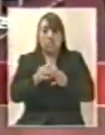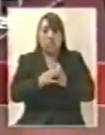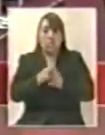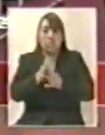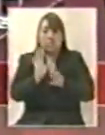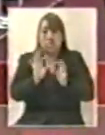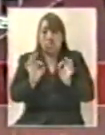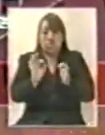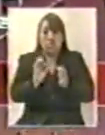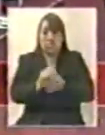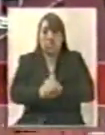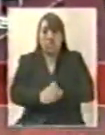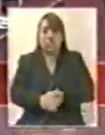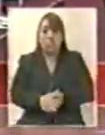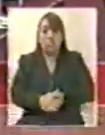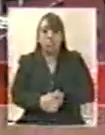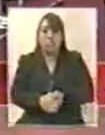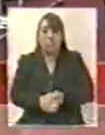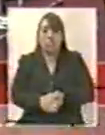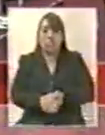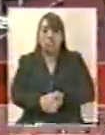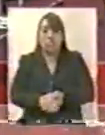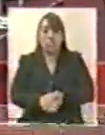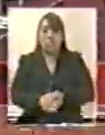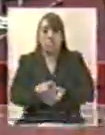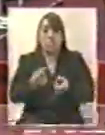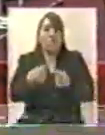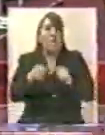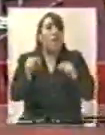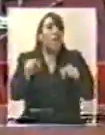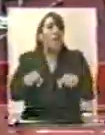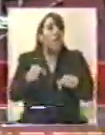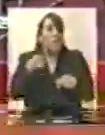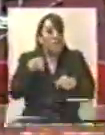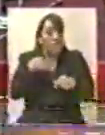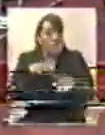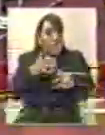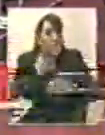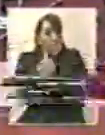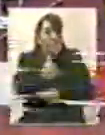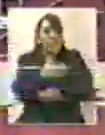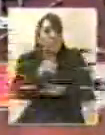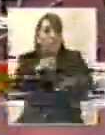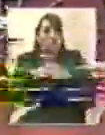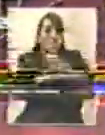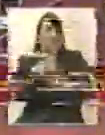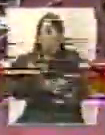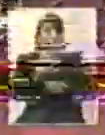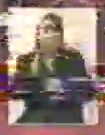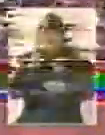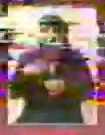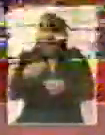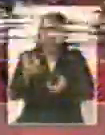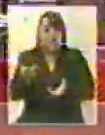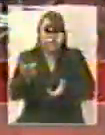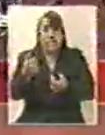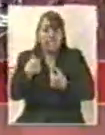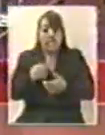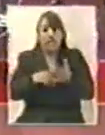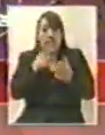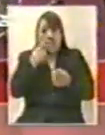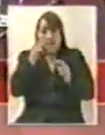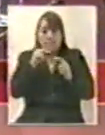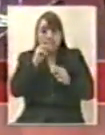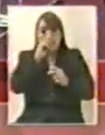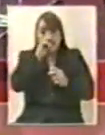partido y los supuestos intereses del elector. Pero aquí, esto que parece a favor del